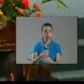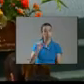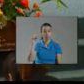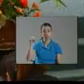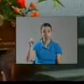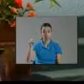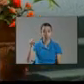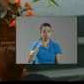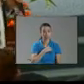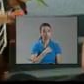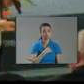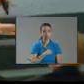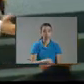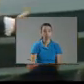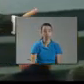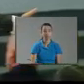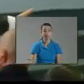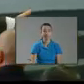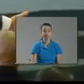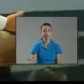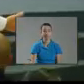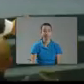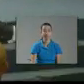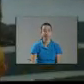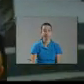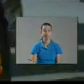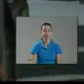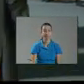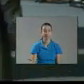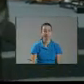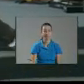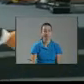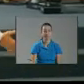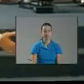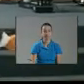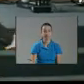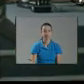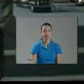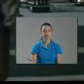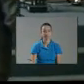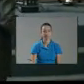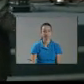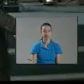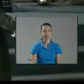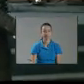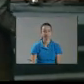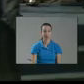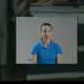Alzaré mis ojos.